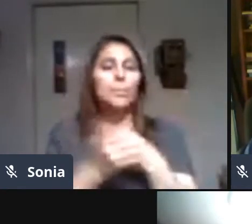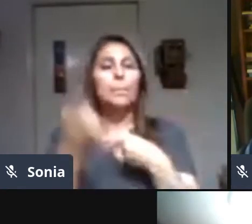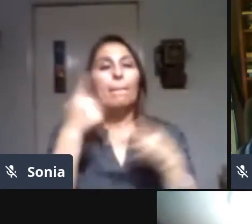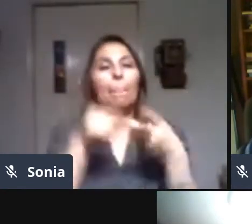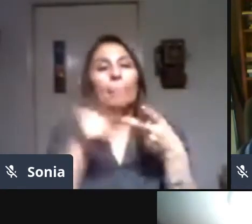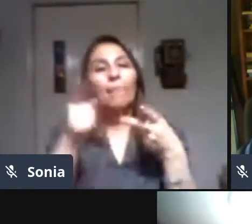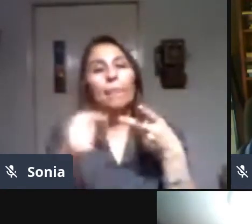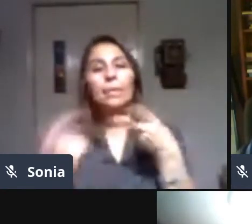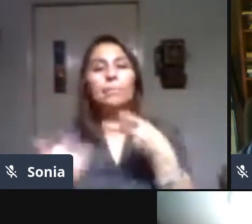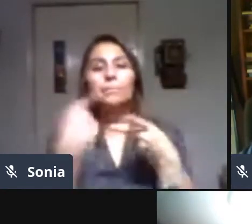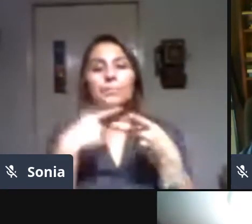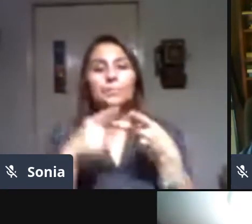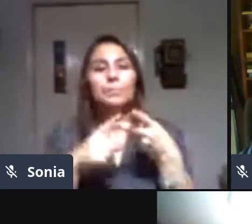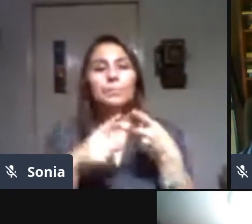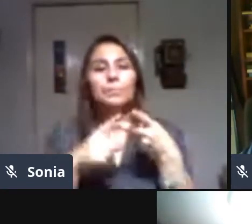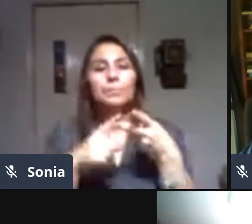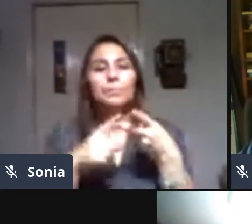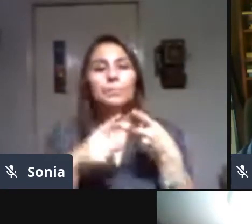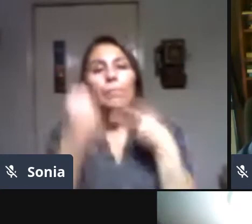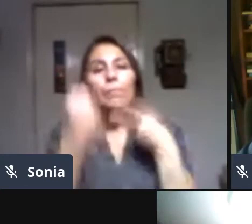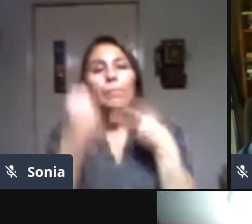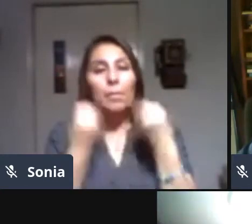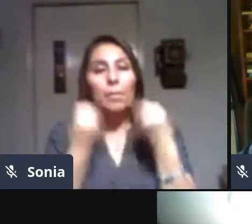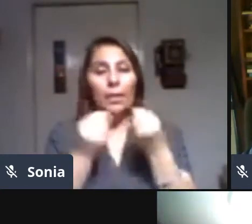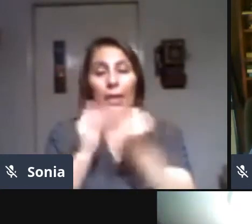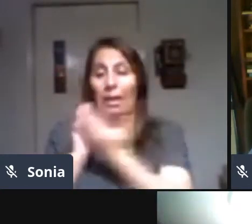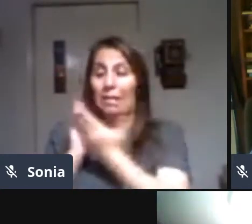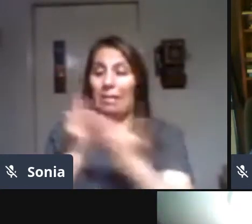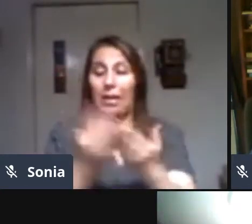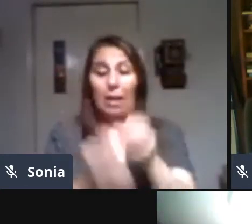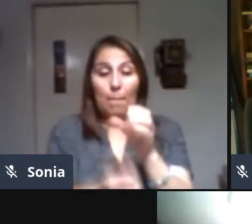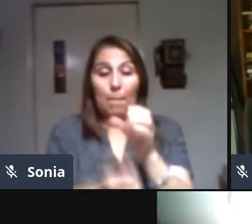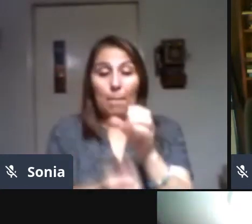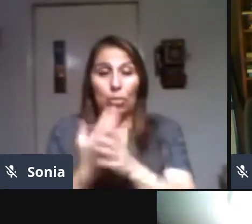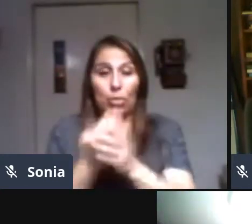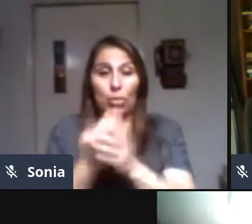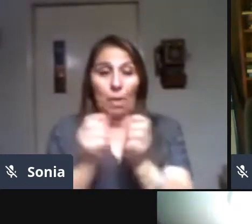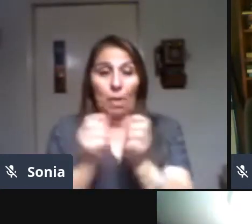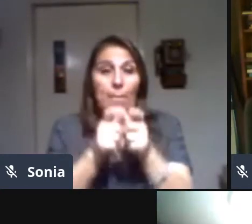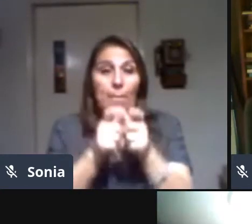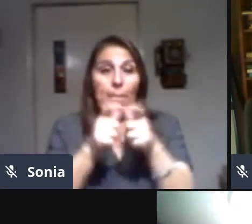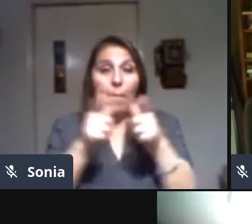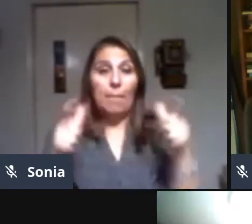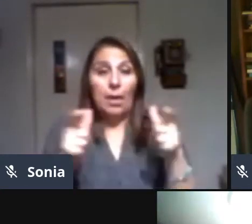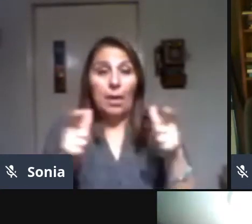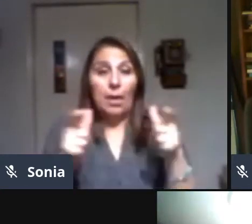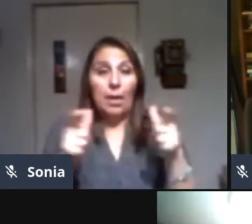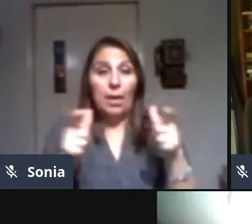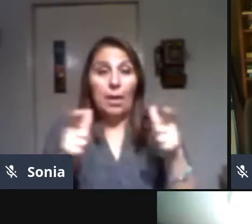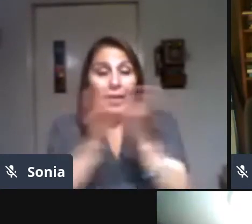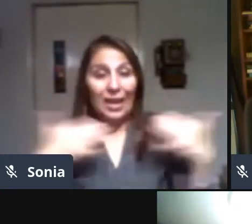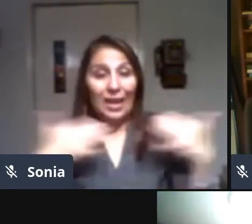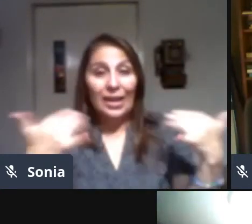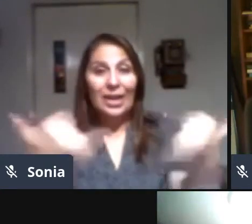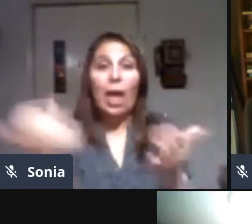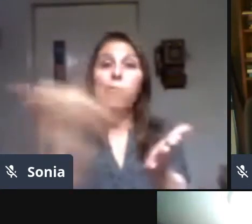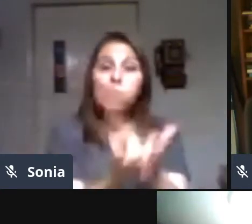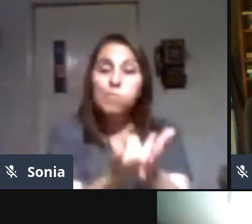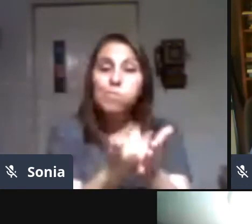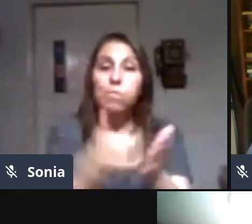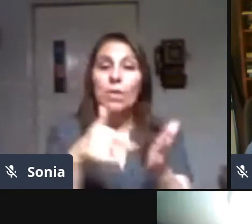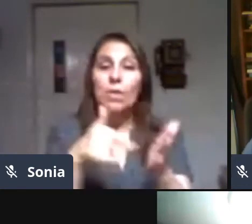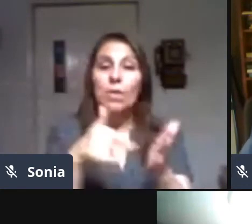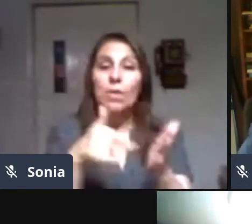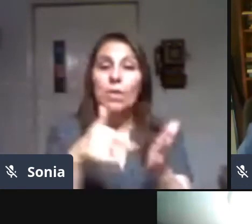la producción literaria que aborde la realidad y no tanto la metáfora en temas fundamentales como el